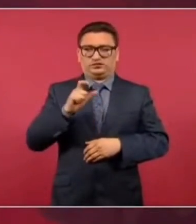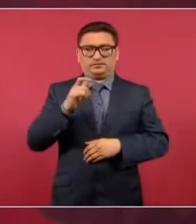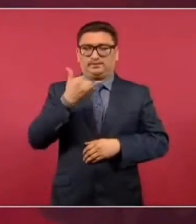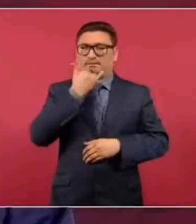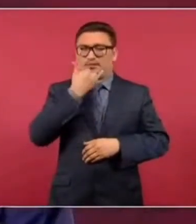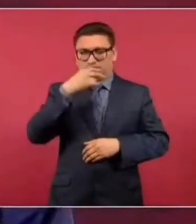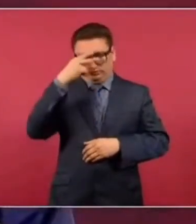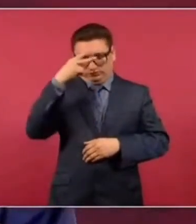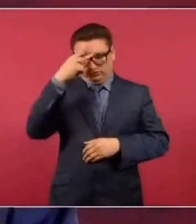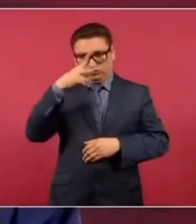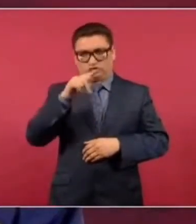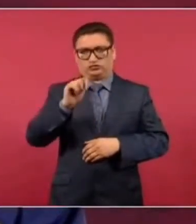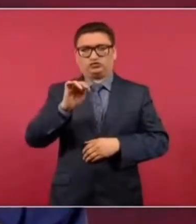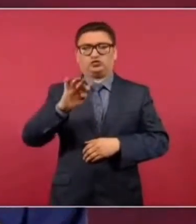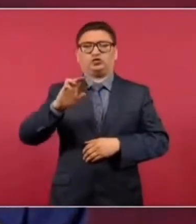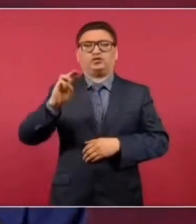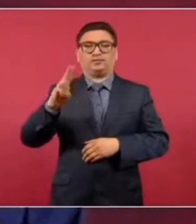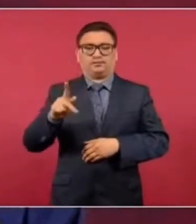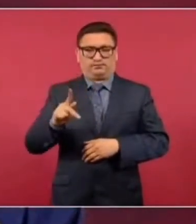Trump,